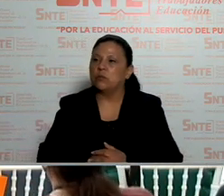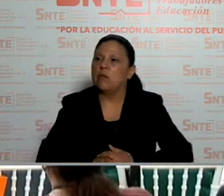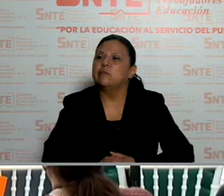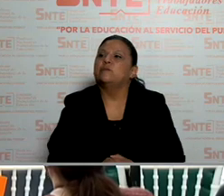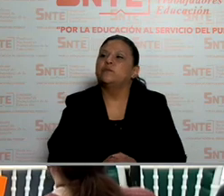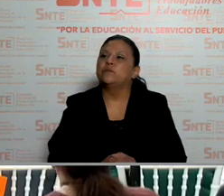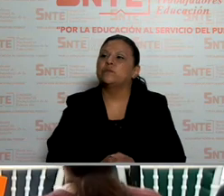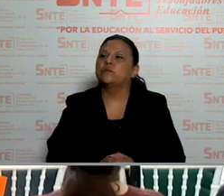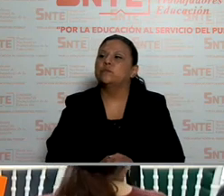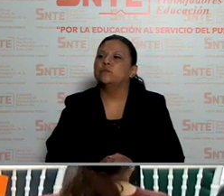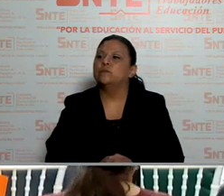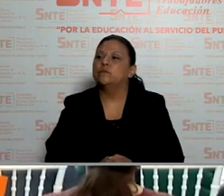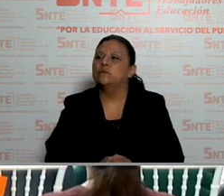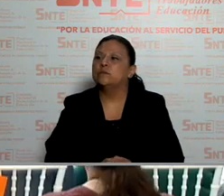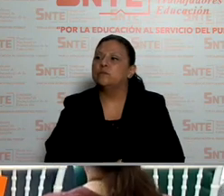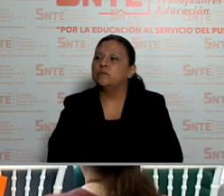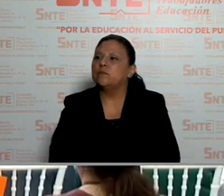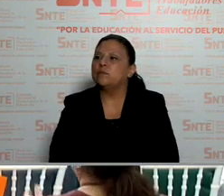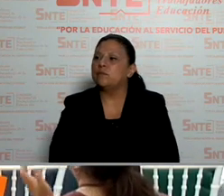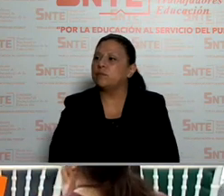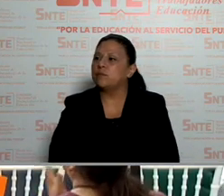Rojas.